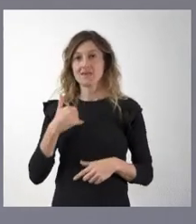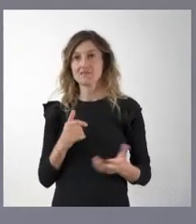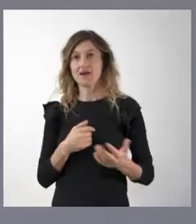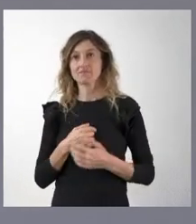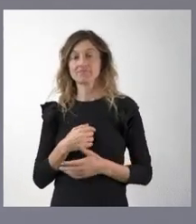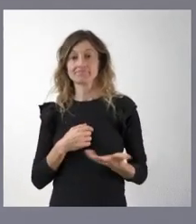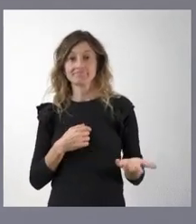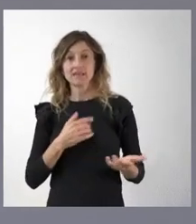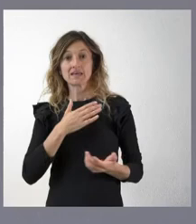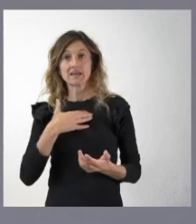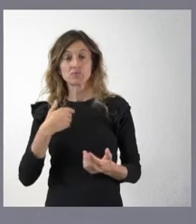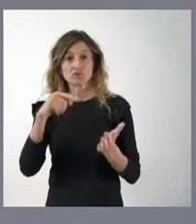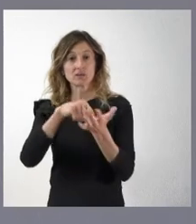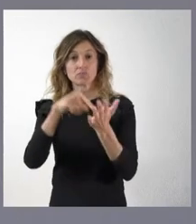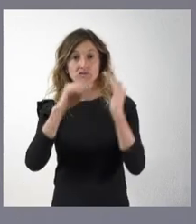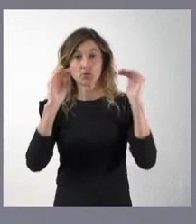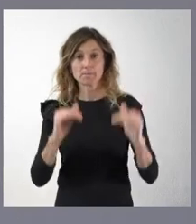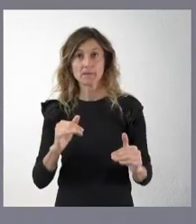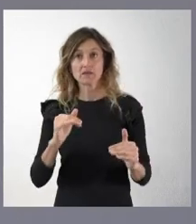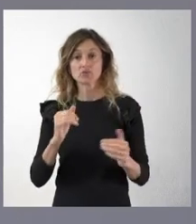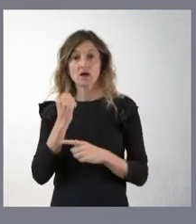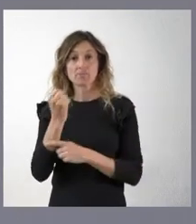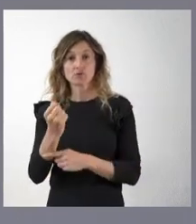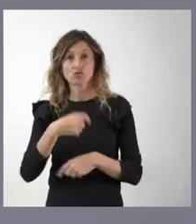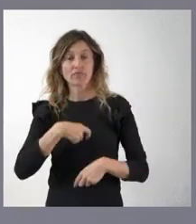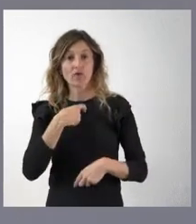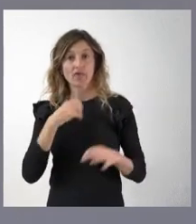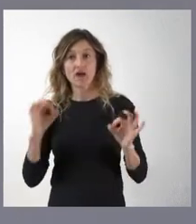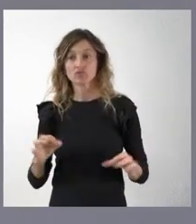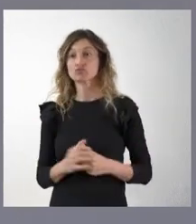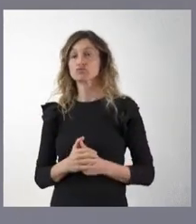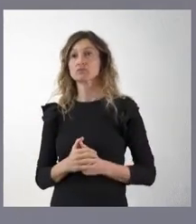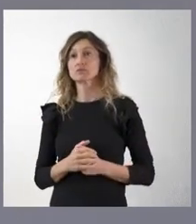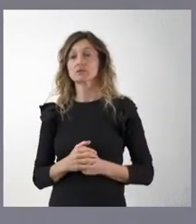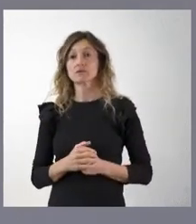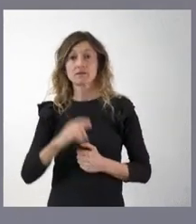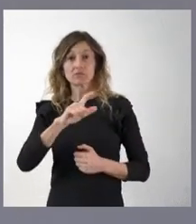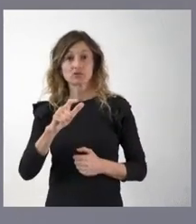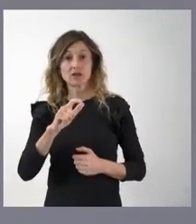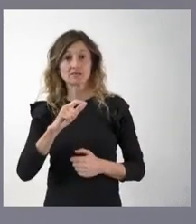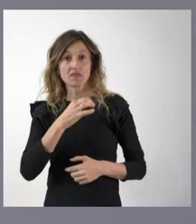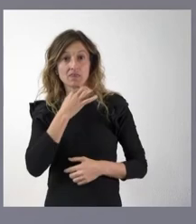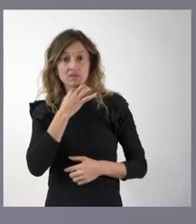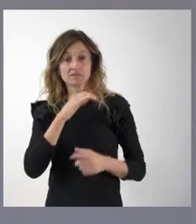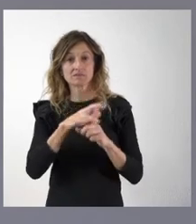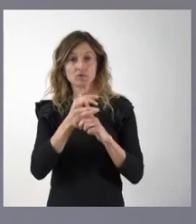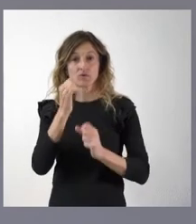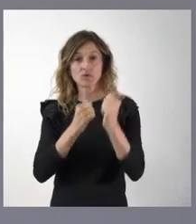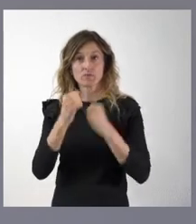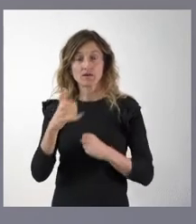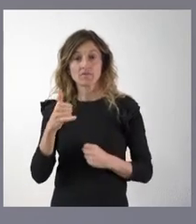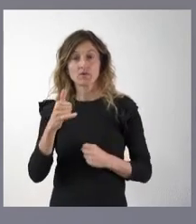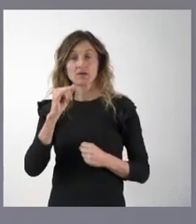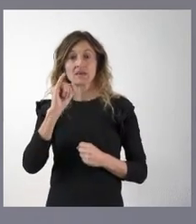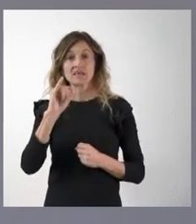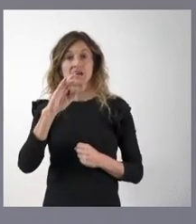que es que es momento de bajar impuestos el momento a los ciudadanos especialmente aquellos que más dificultades tienen y por eso Hemos bajado el irpf para